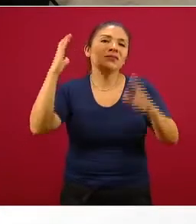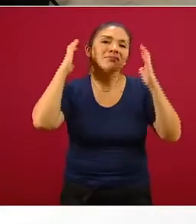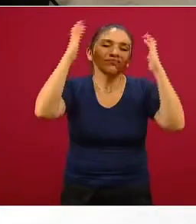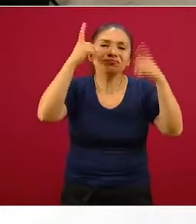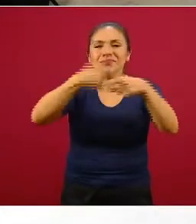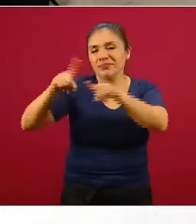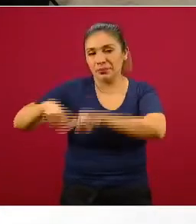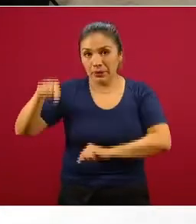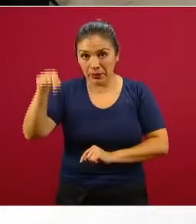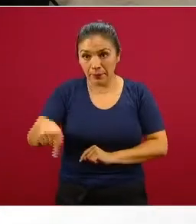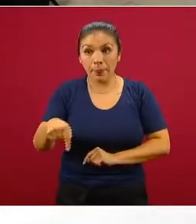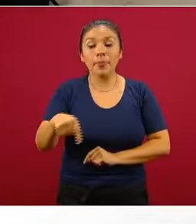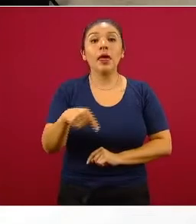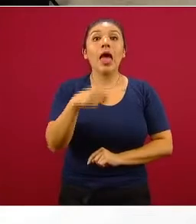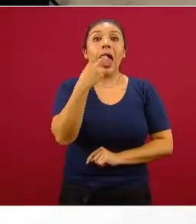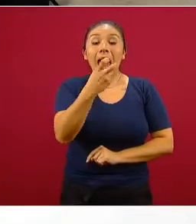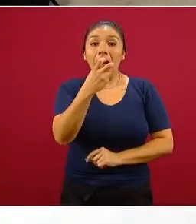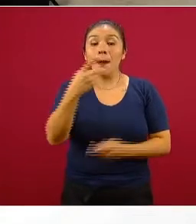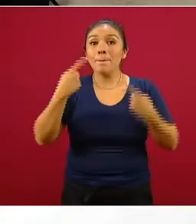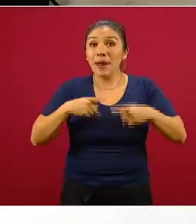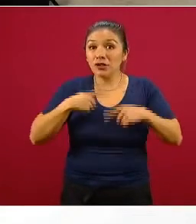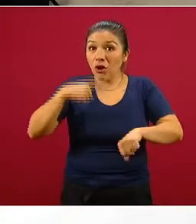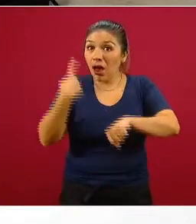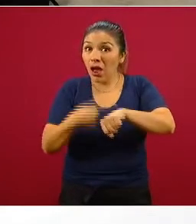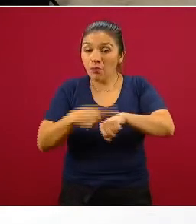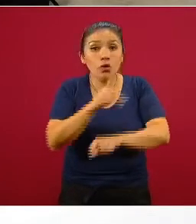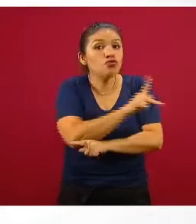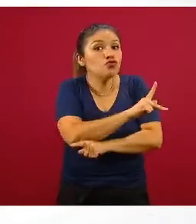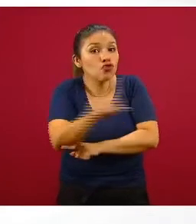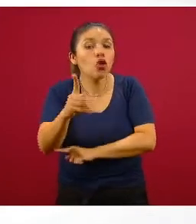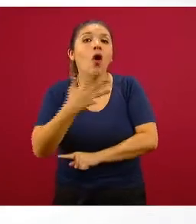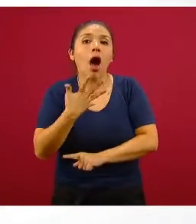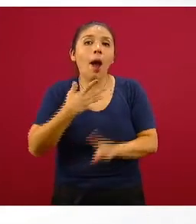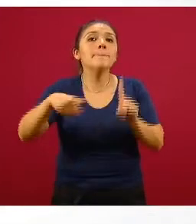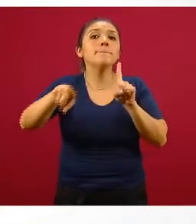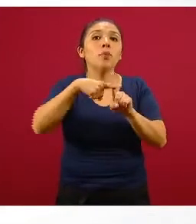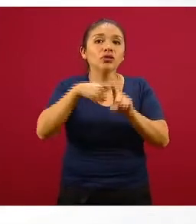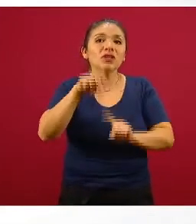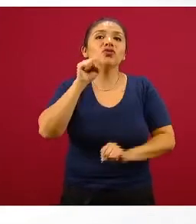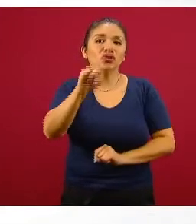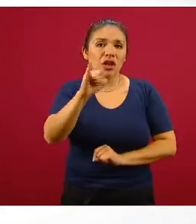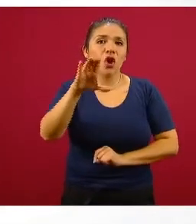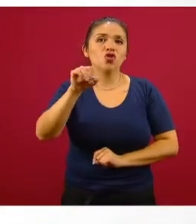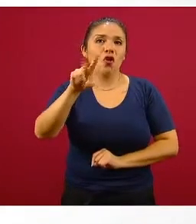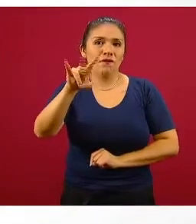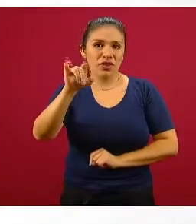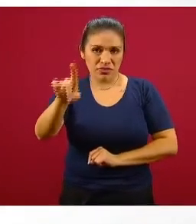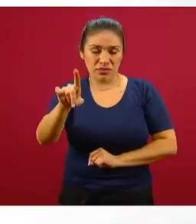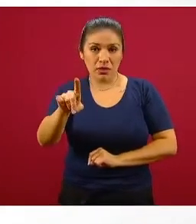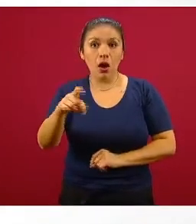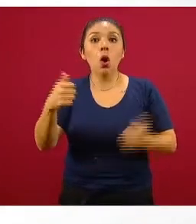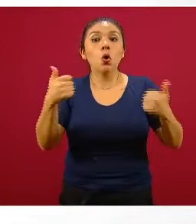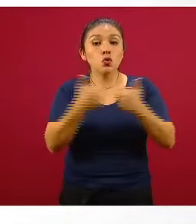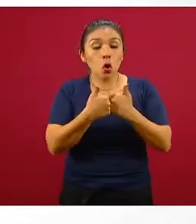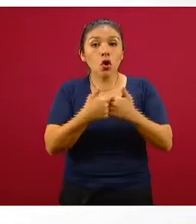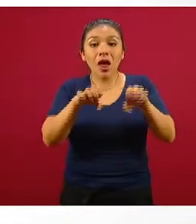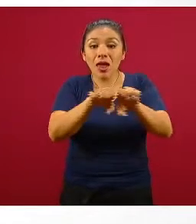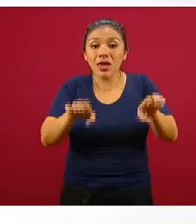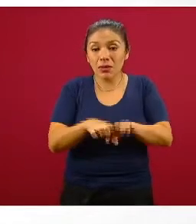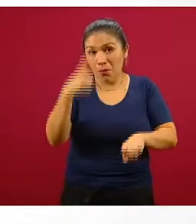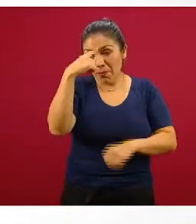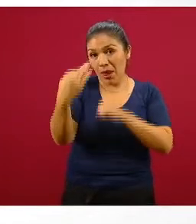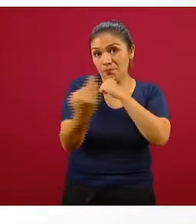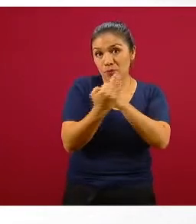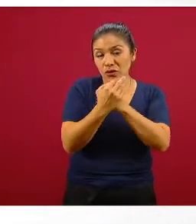favor. Estos pacientes serían todos positivos a COVID. Entonces, el equipo de protección personal